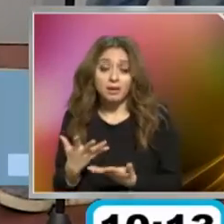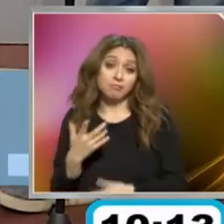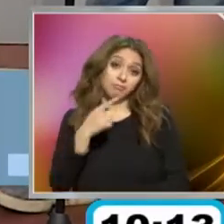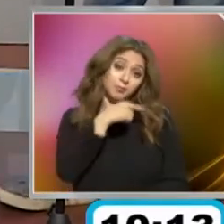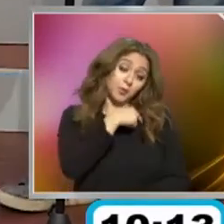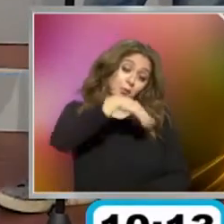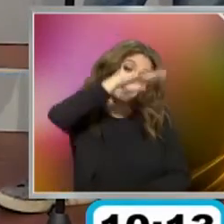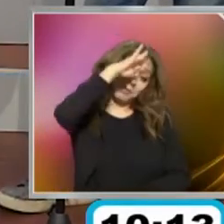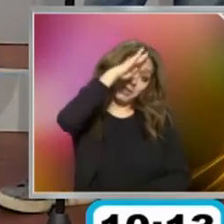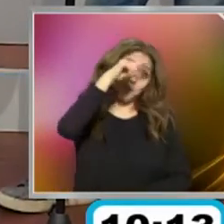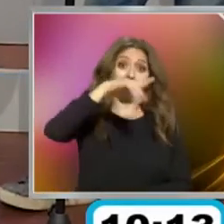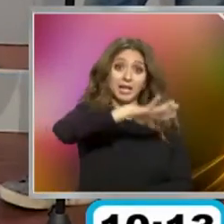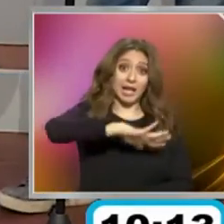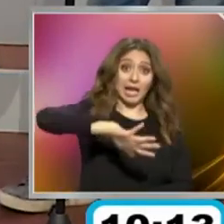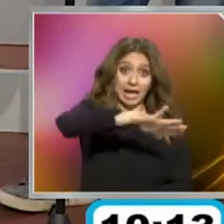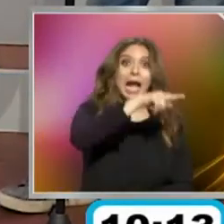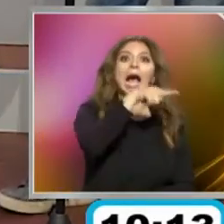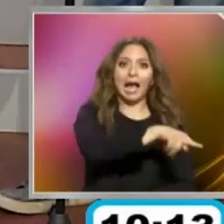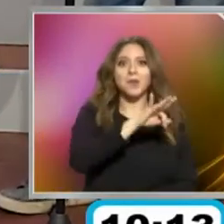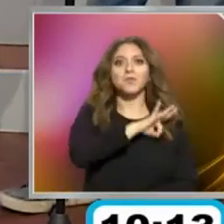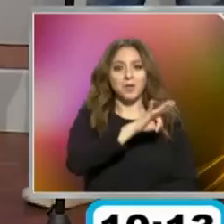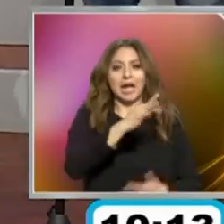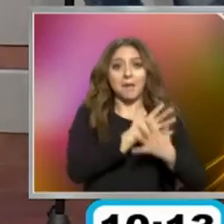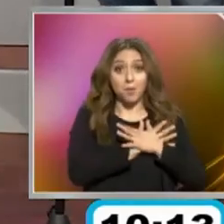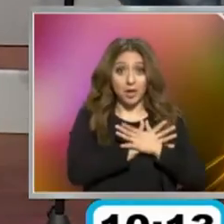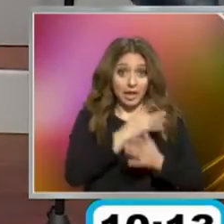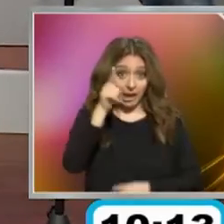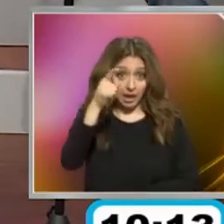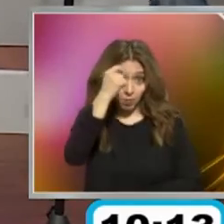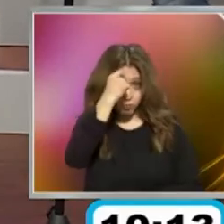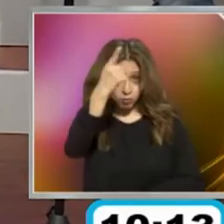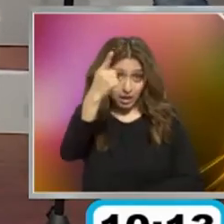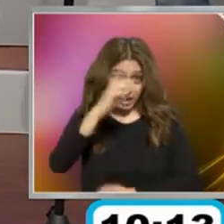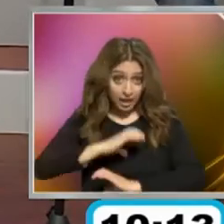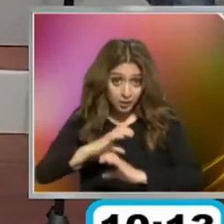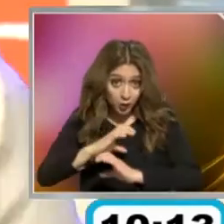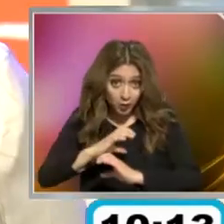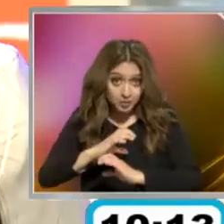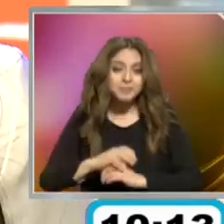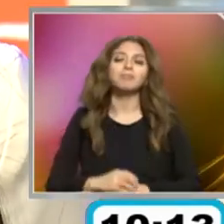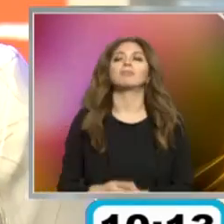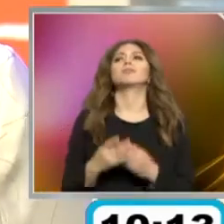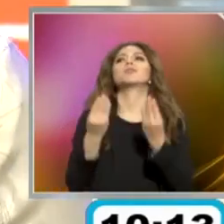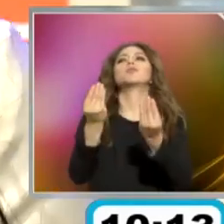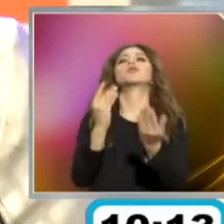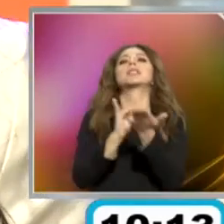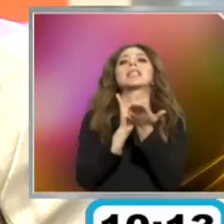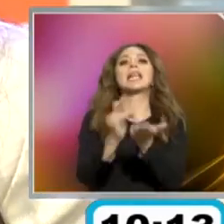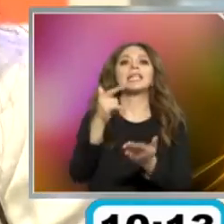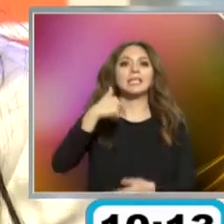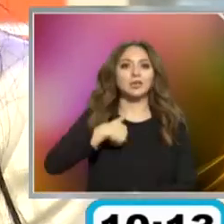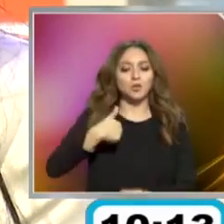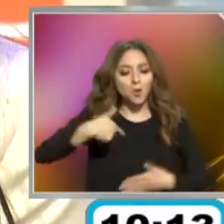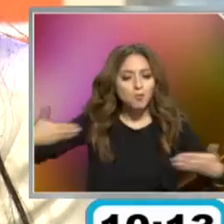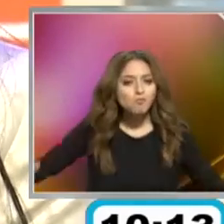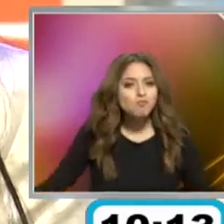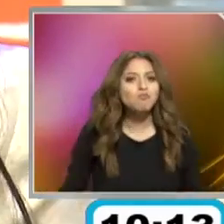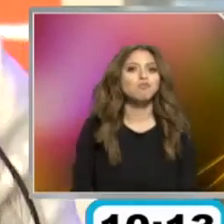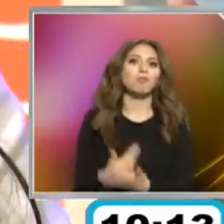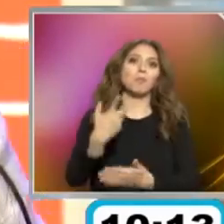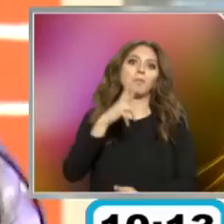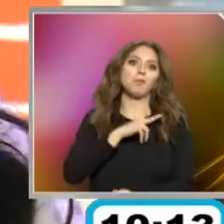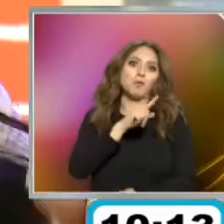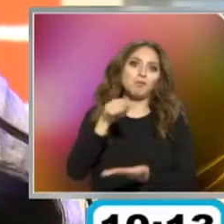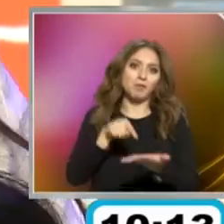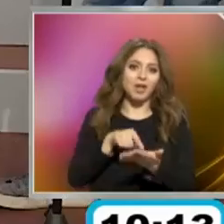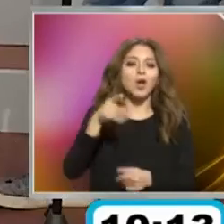seguramente sí lo iba a Seguro encontrar. que se lo iban a rifar Y de con ahí casa y nació todo. La canción. De ahí nació. Pues muchísimas gracias por escribir un tema para mi ciudad. La verdad a mí me parece